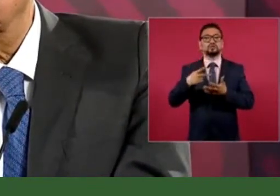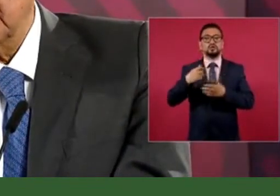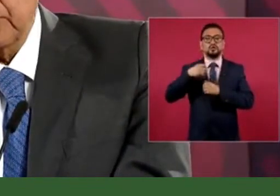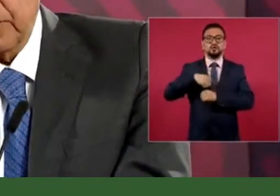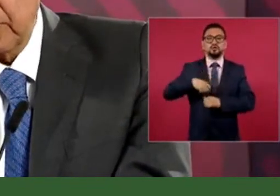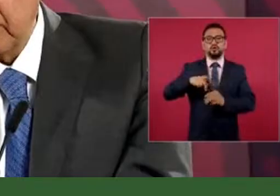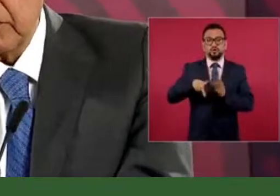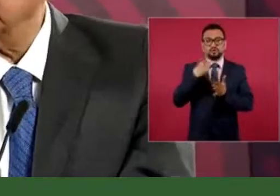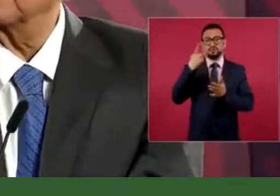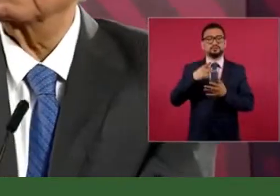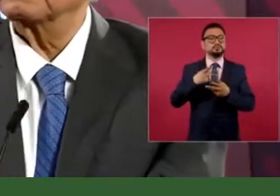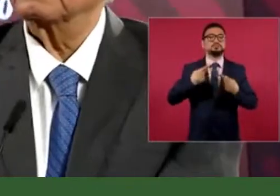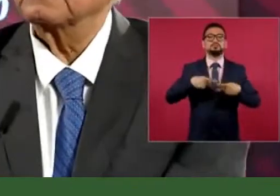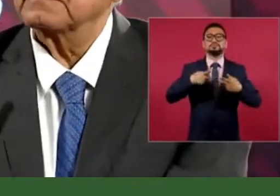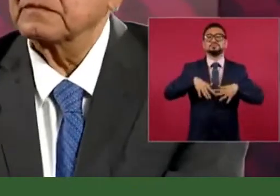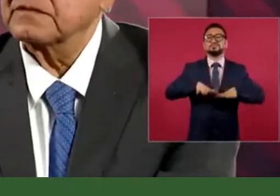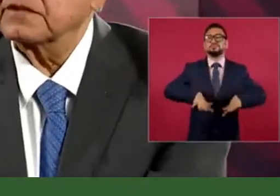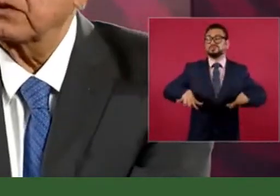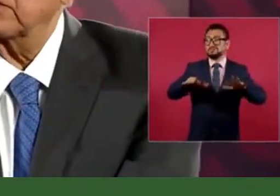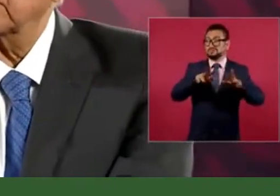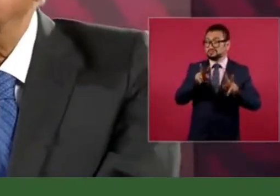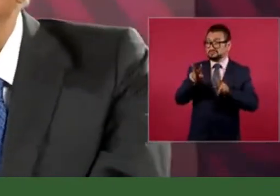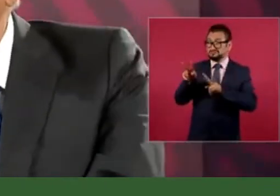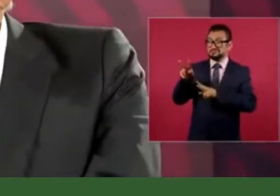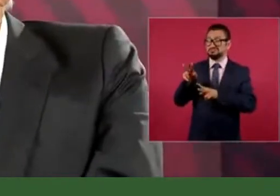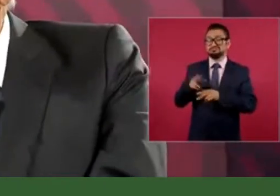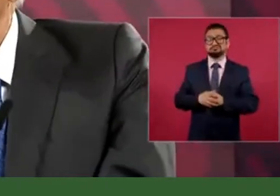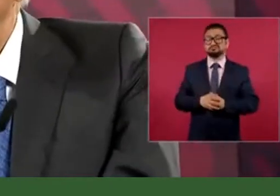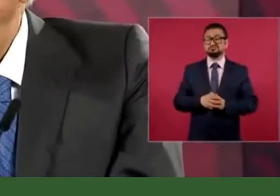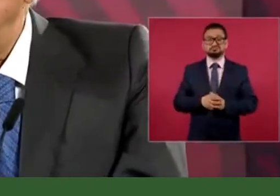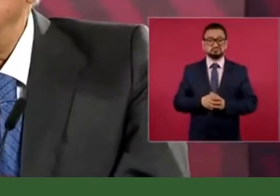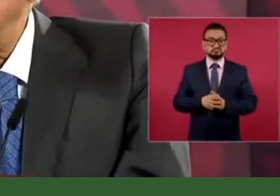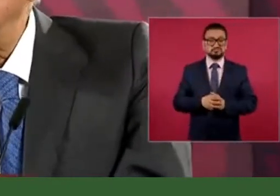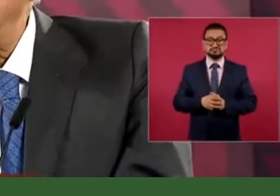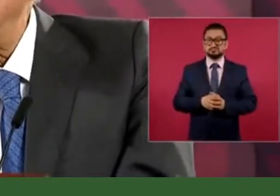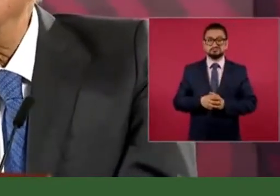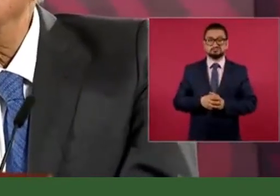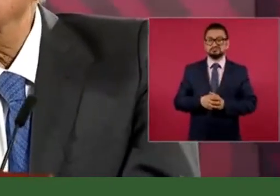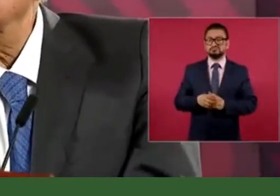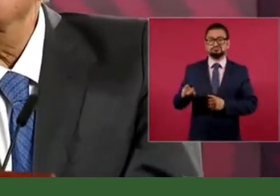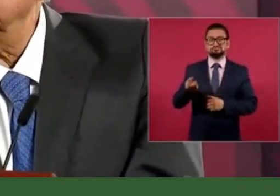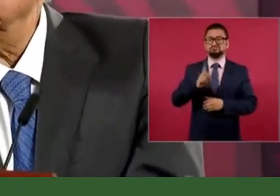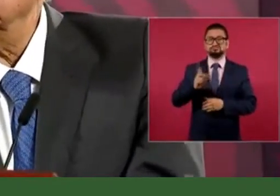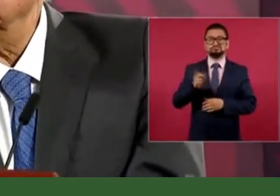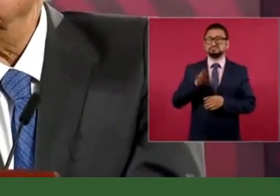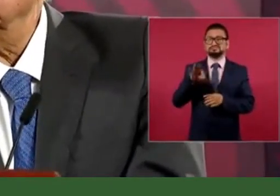y el pueblo se los recetó,